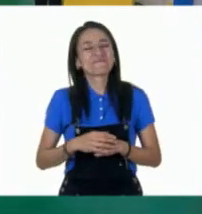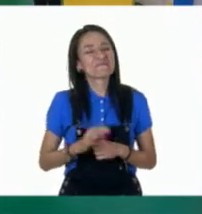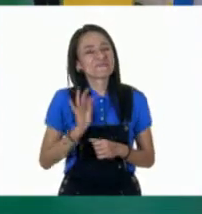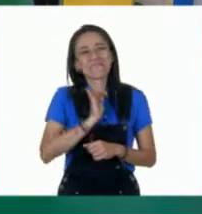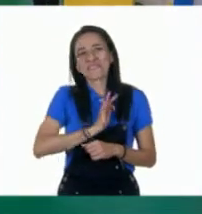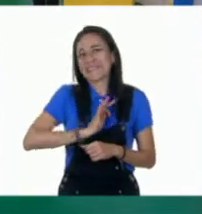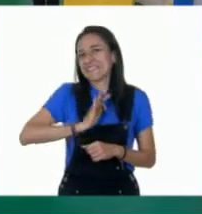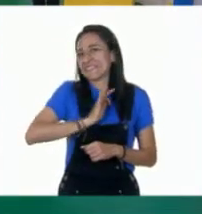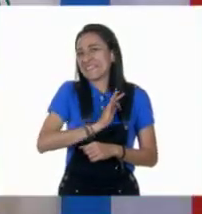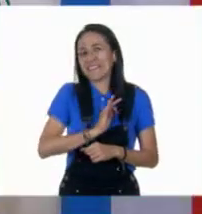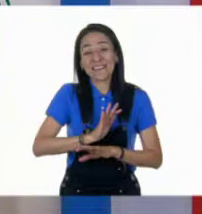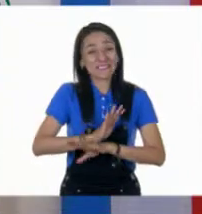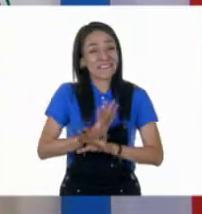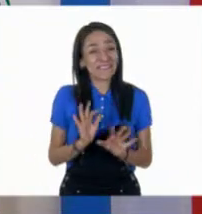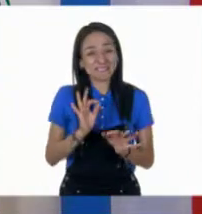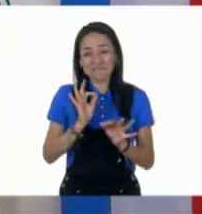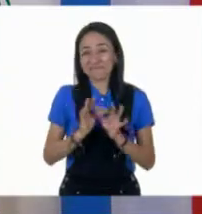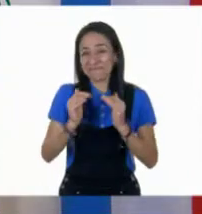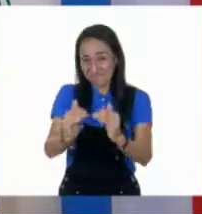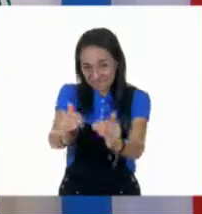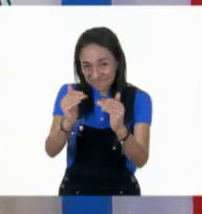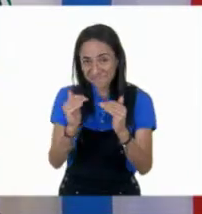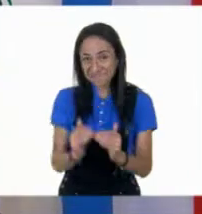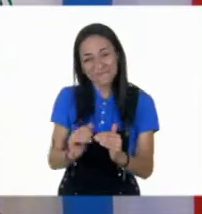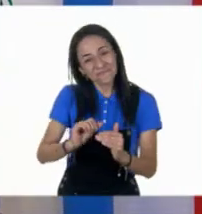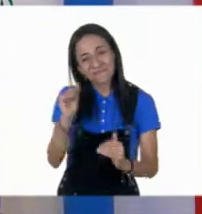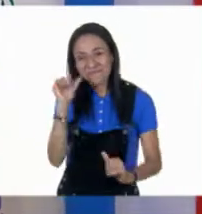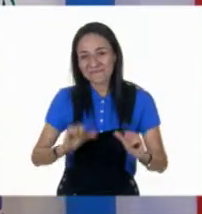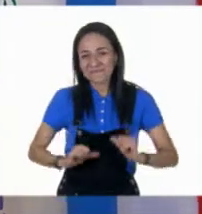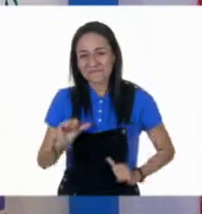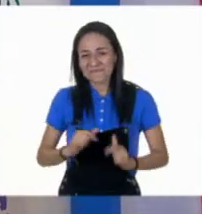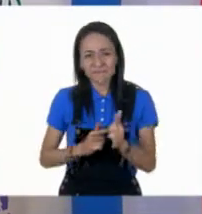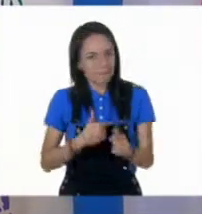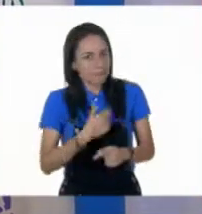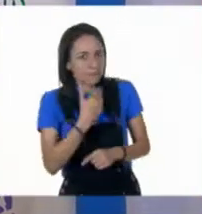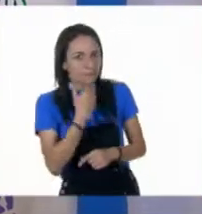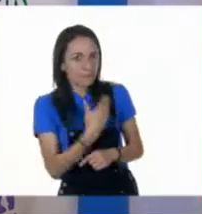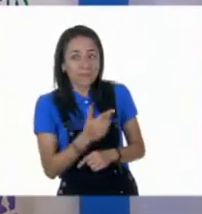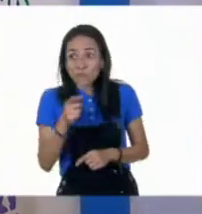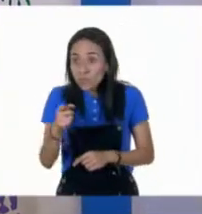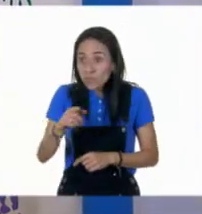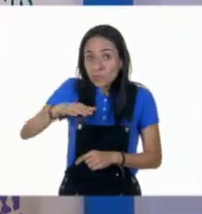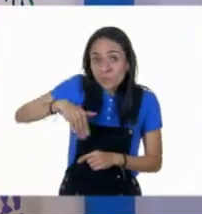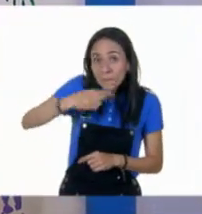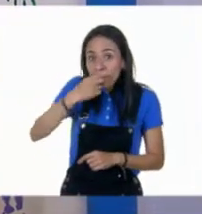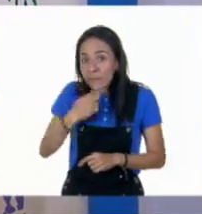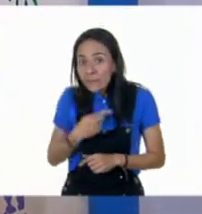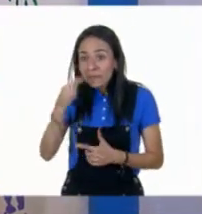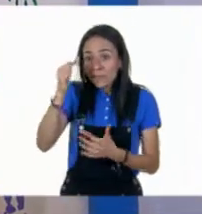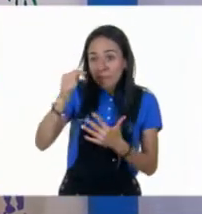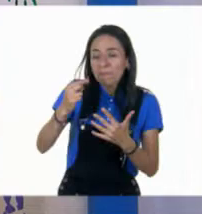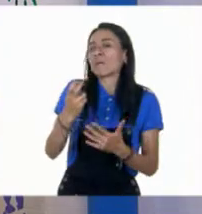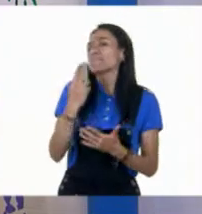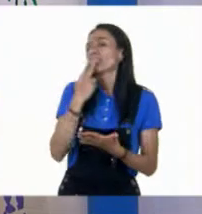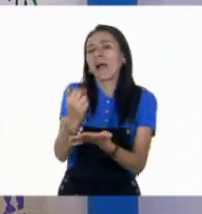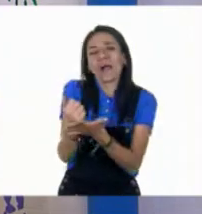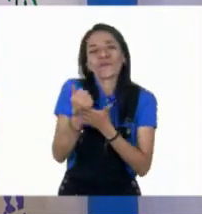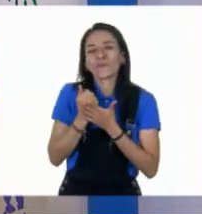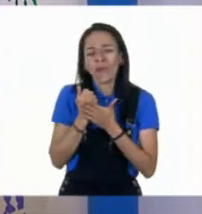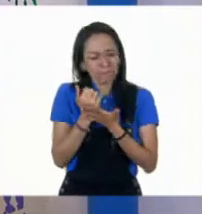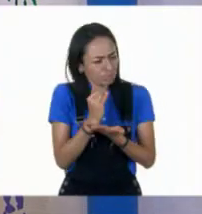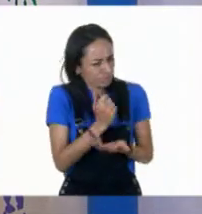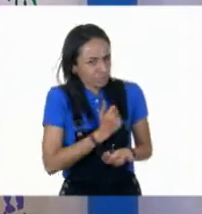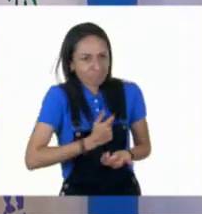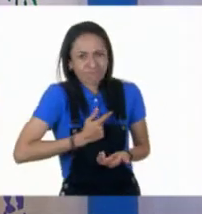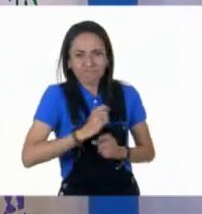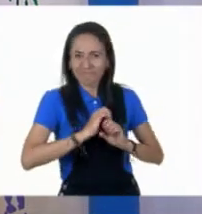actividad. Ah, muy bien. Por lo que voy a necesitar que con todo lo que acabamos de ver, me vas a ayudar. Perfecto. Yo con mucho gusto. A nombre